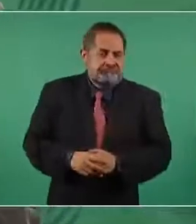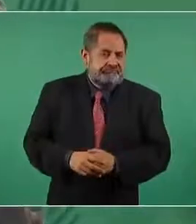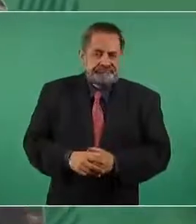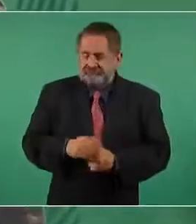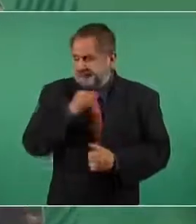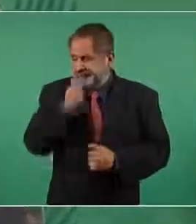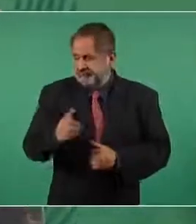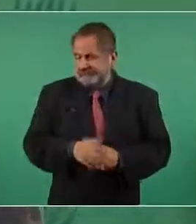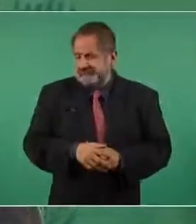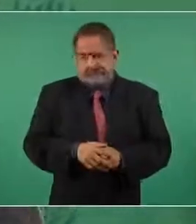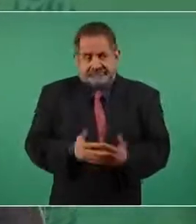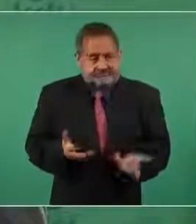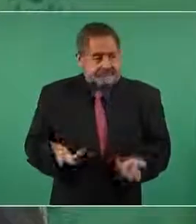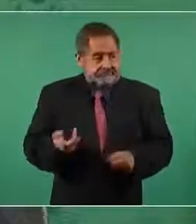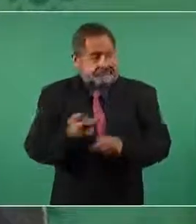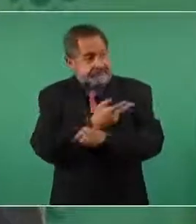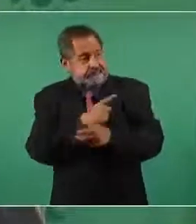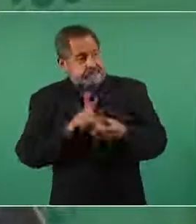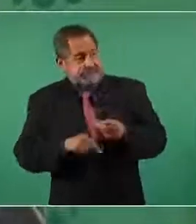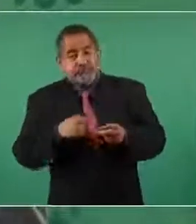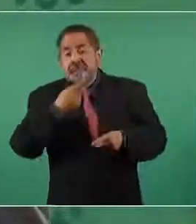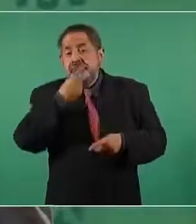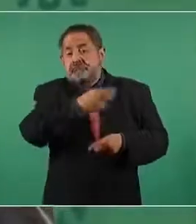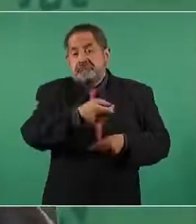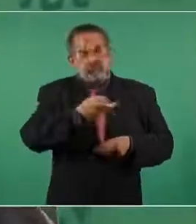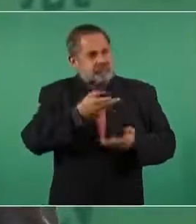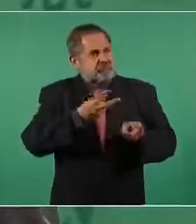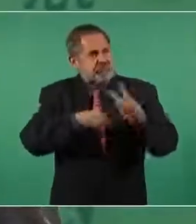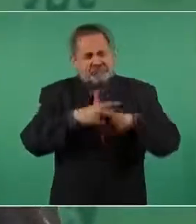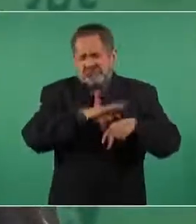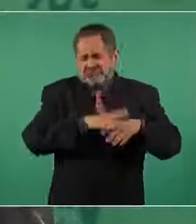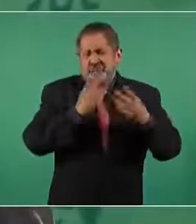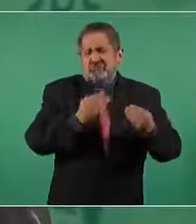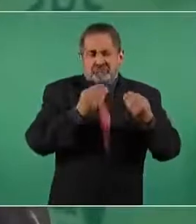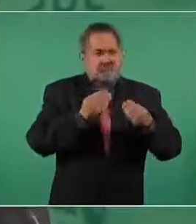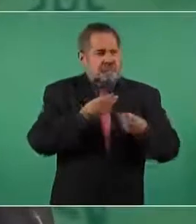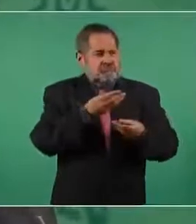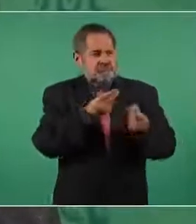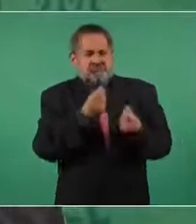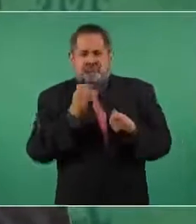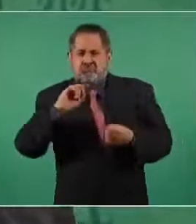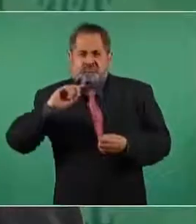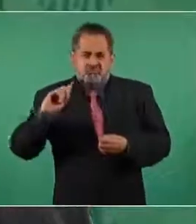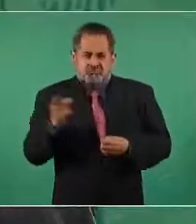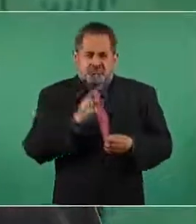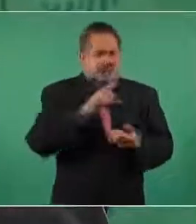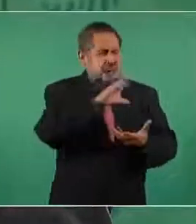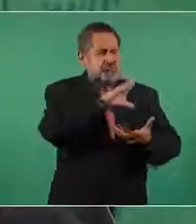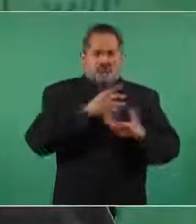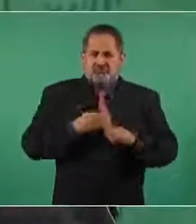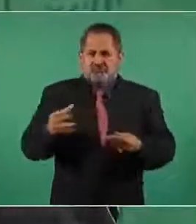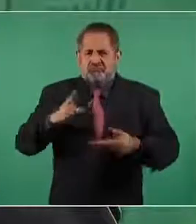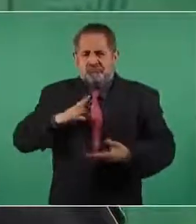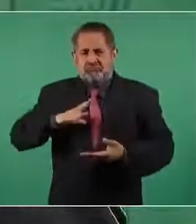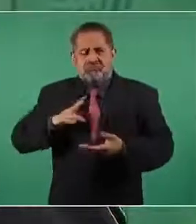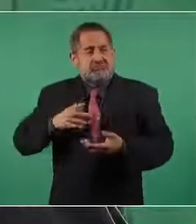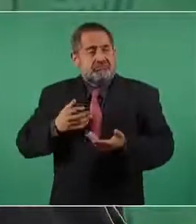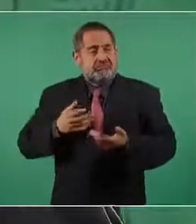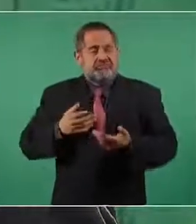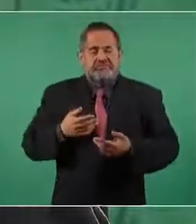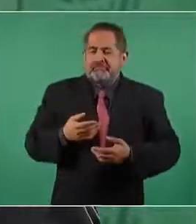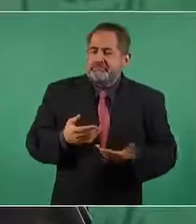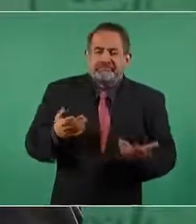a raudales, iba a llegar dinero, la dolariza, decían, ahí viene la dolariza.